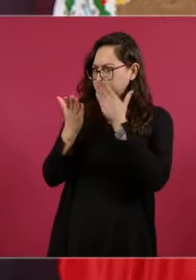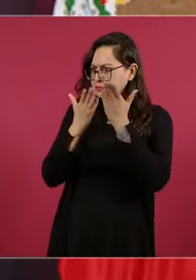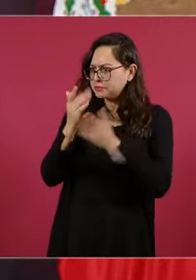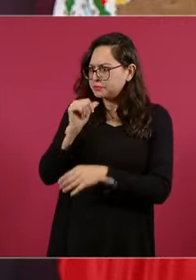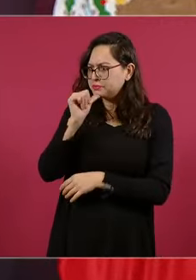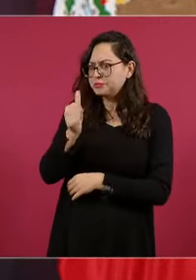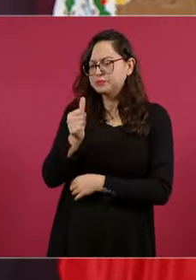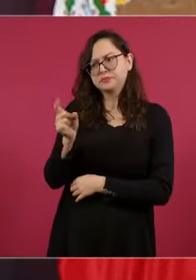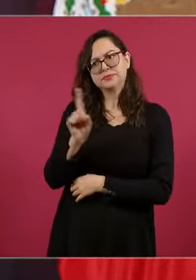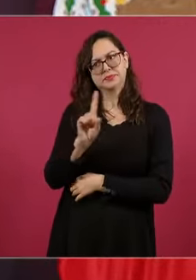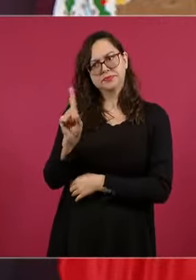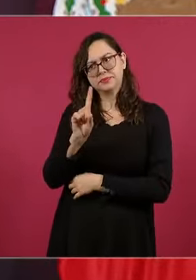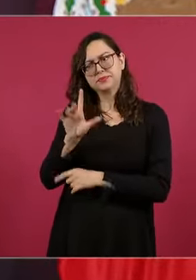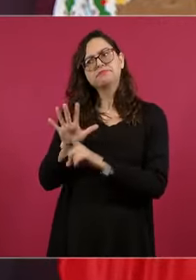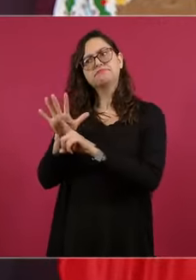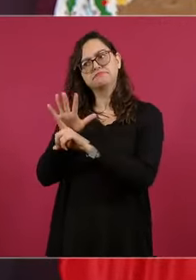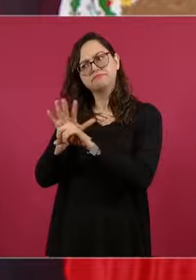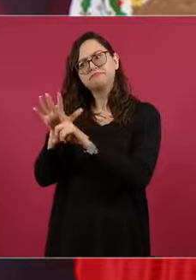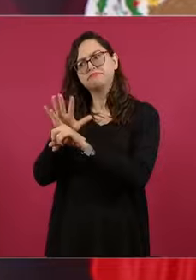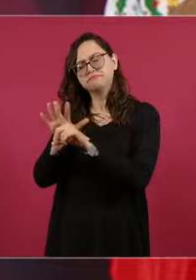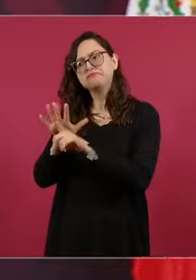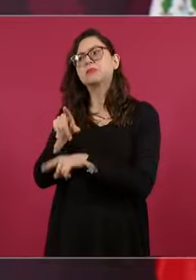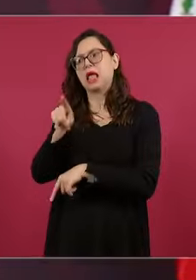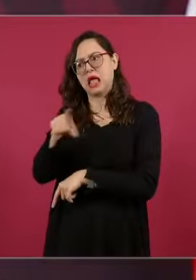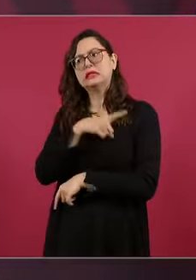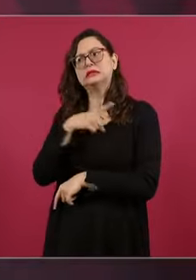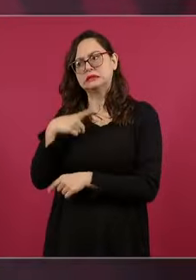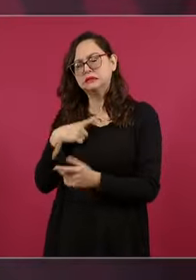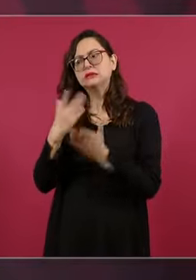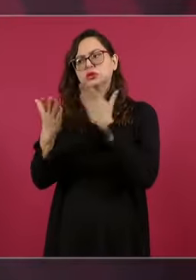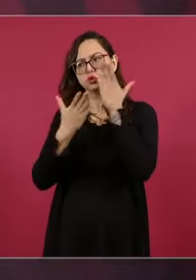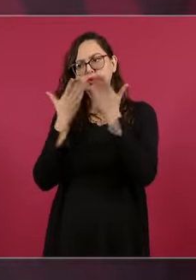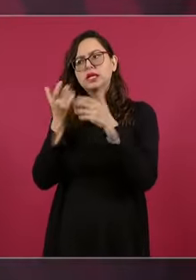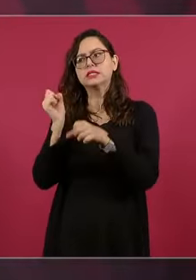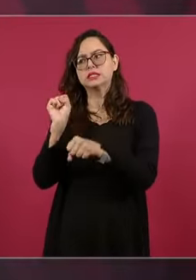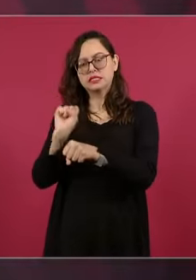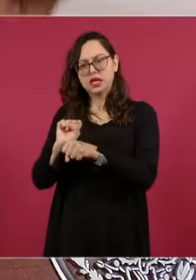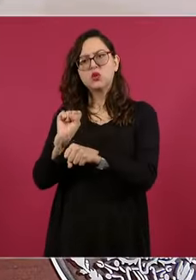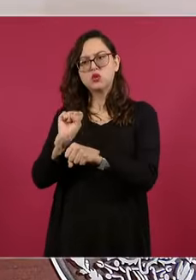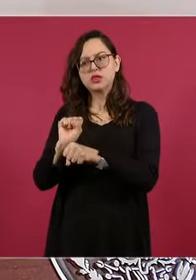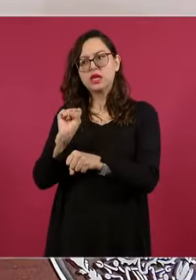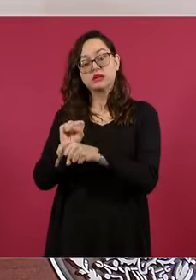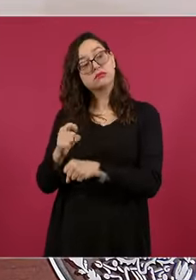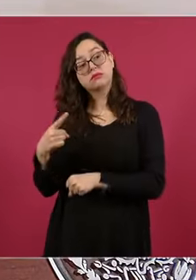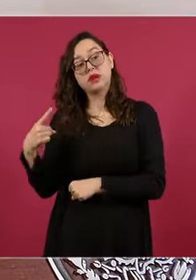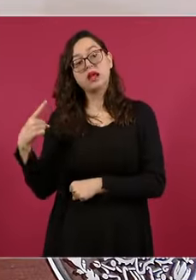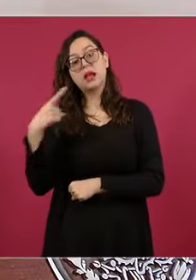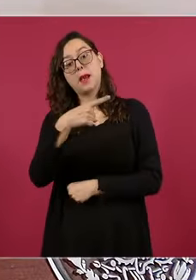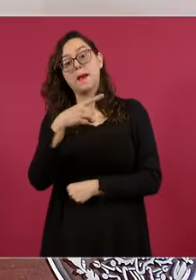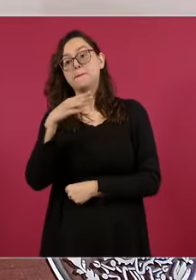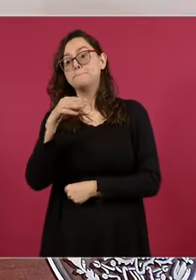de que me inscribiera yo en la secundaria, que estaba en Macuspana.